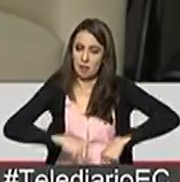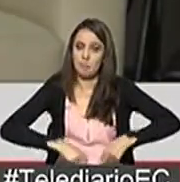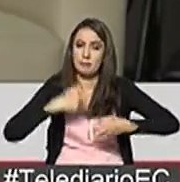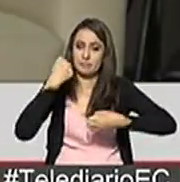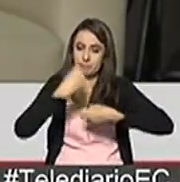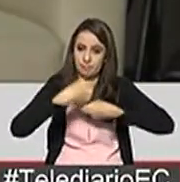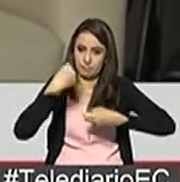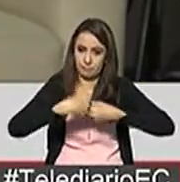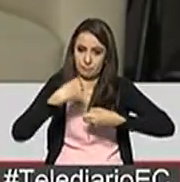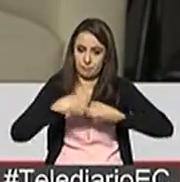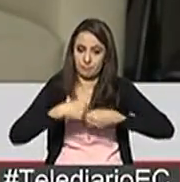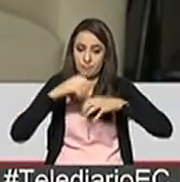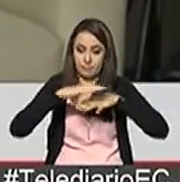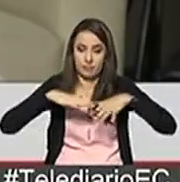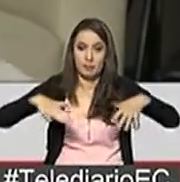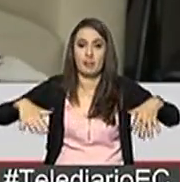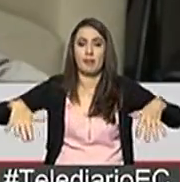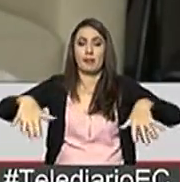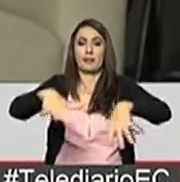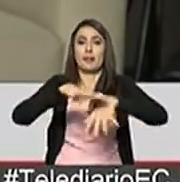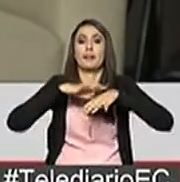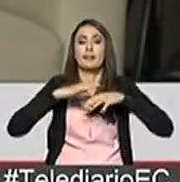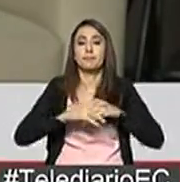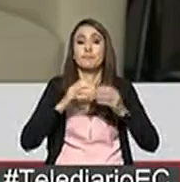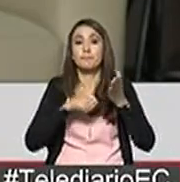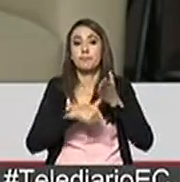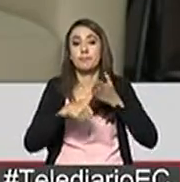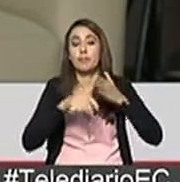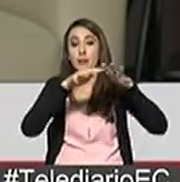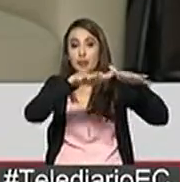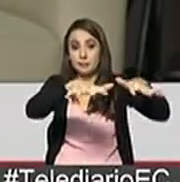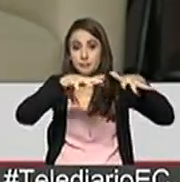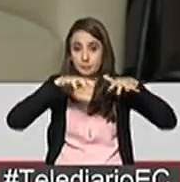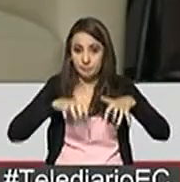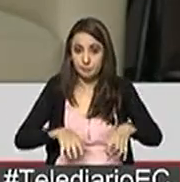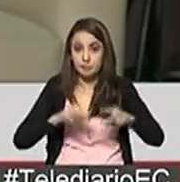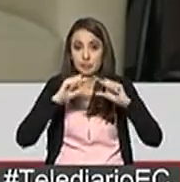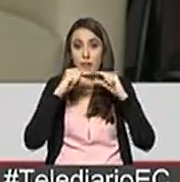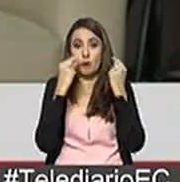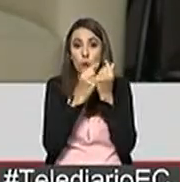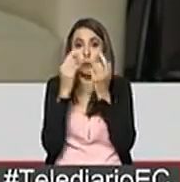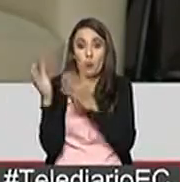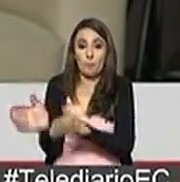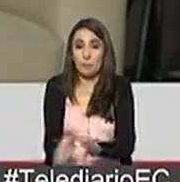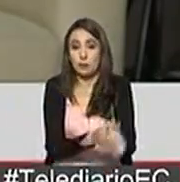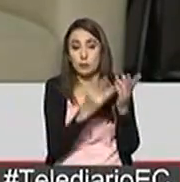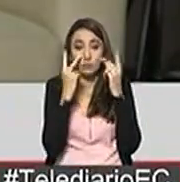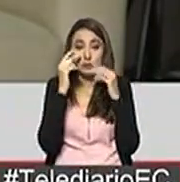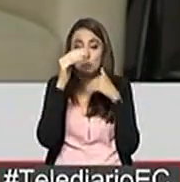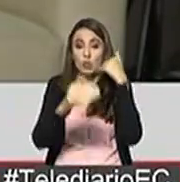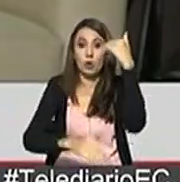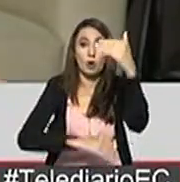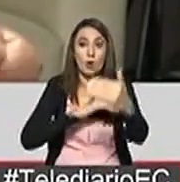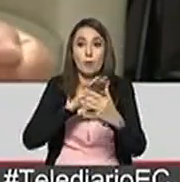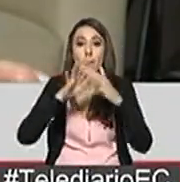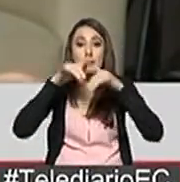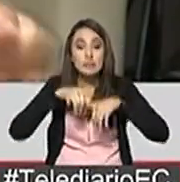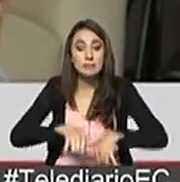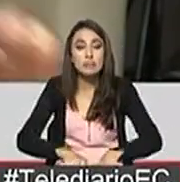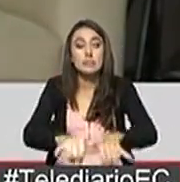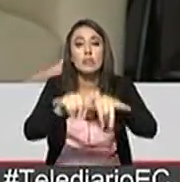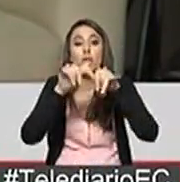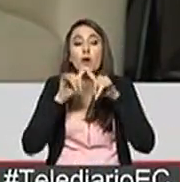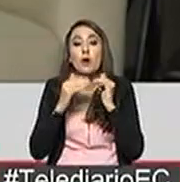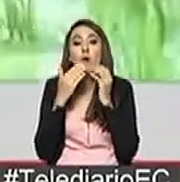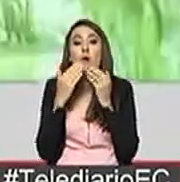territorio, en el fomento productivo, el Ministerio de Agricultura trabajando con sus brigadas y dando asistencia técnica y la banca pública desarrollando una línea de